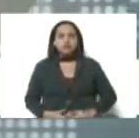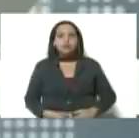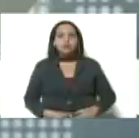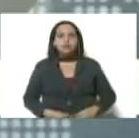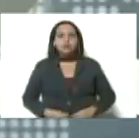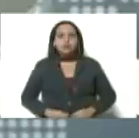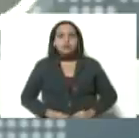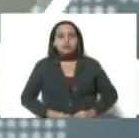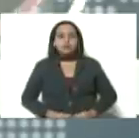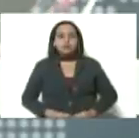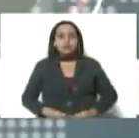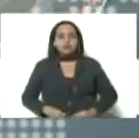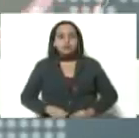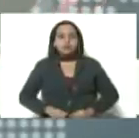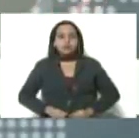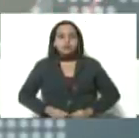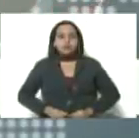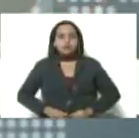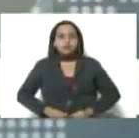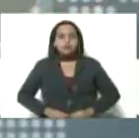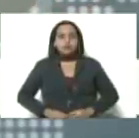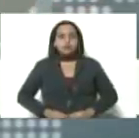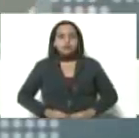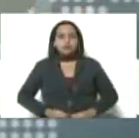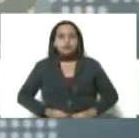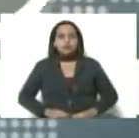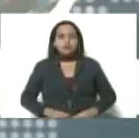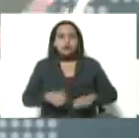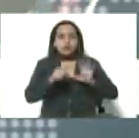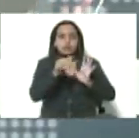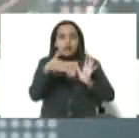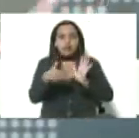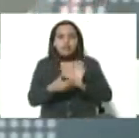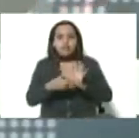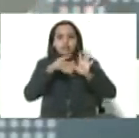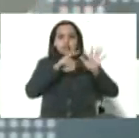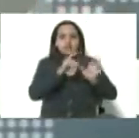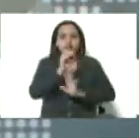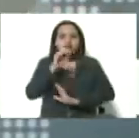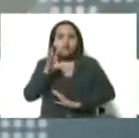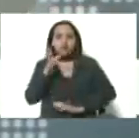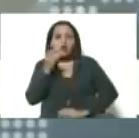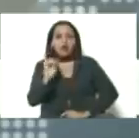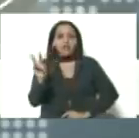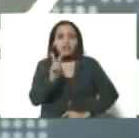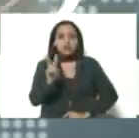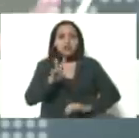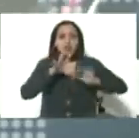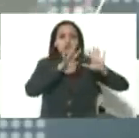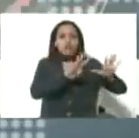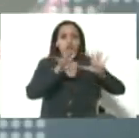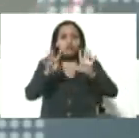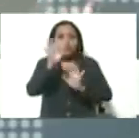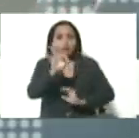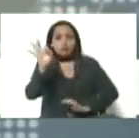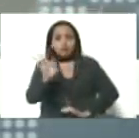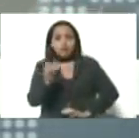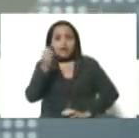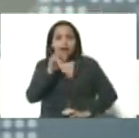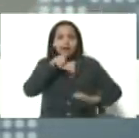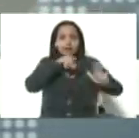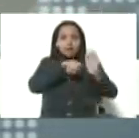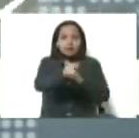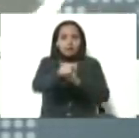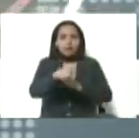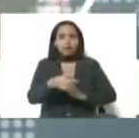pero de mil 705 casos actualmente activos en venezuela 99% está ingresado